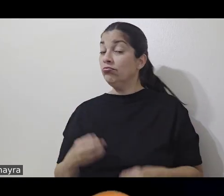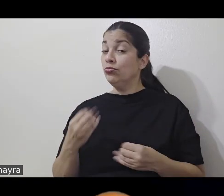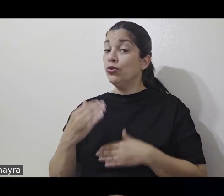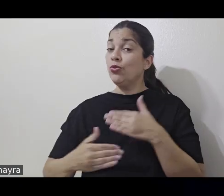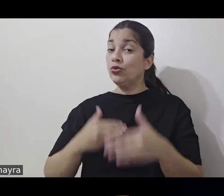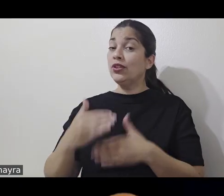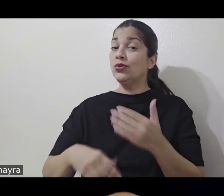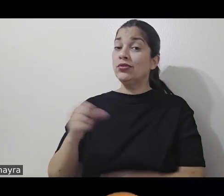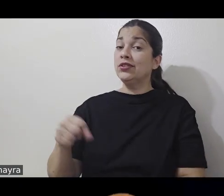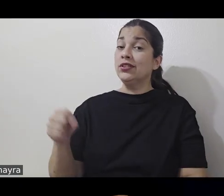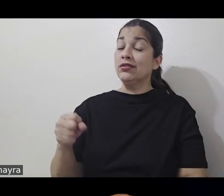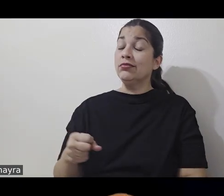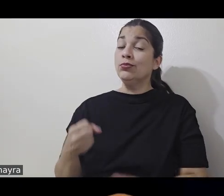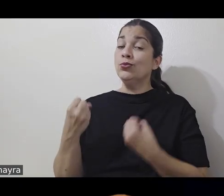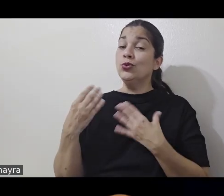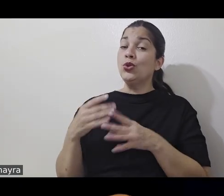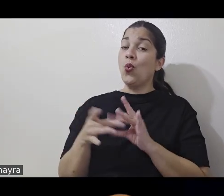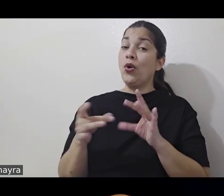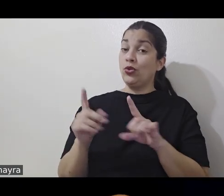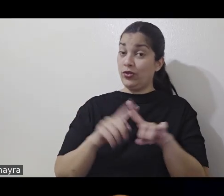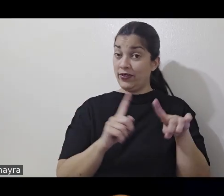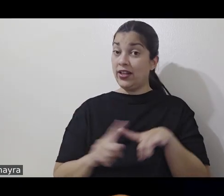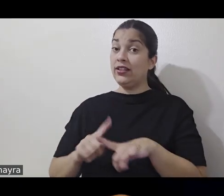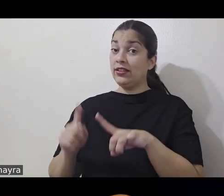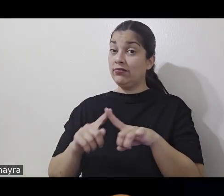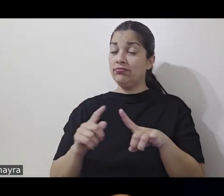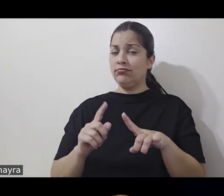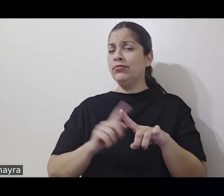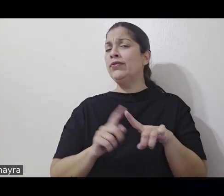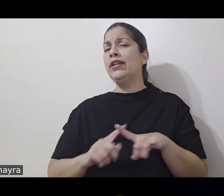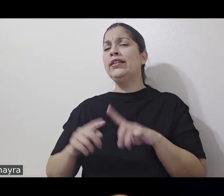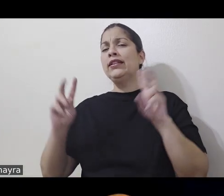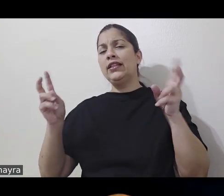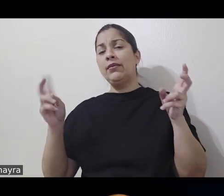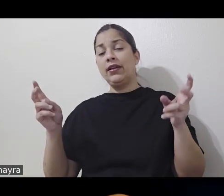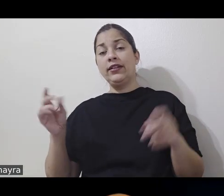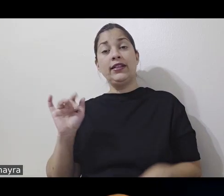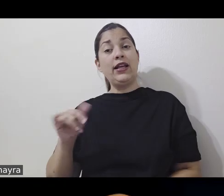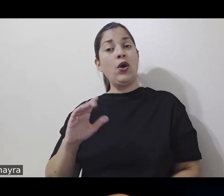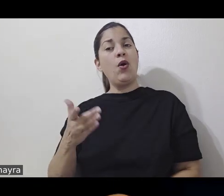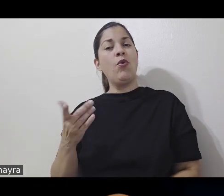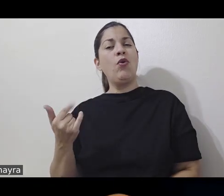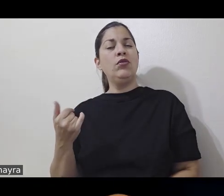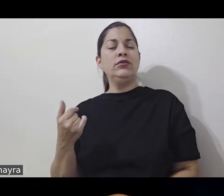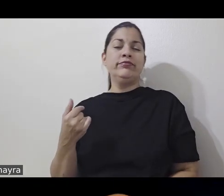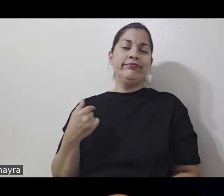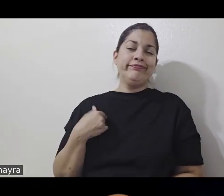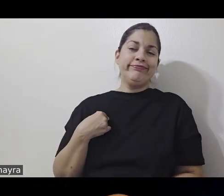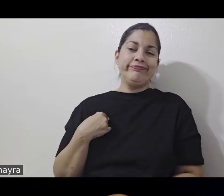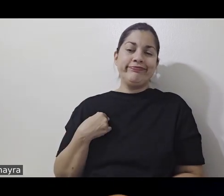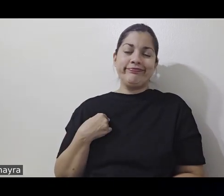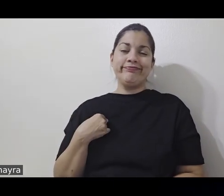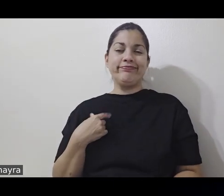son muchos procesos y son muchos cuentos diferentes de diversos temas y se requiere como un acercamiento diferente a cada